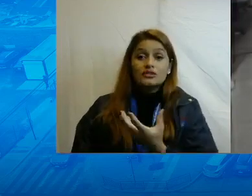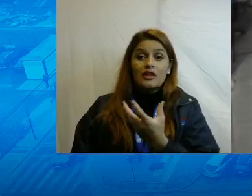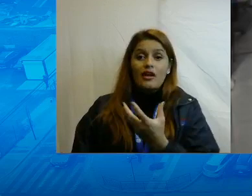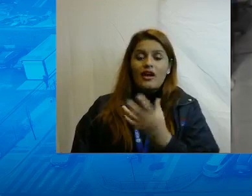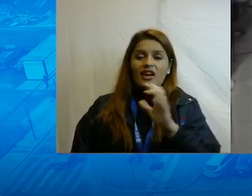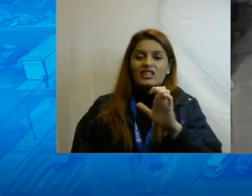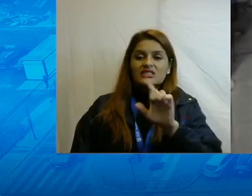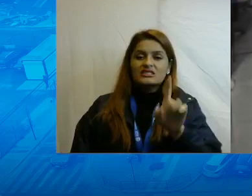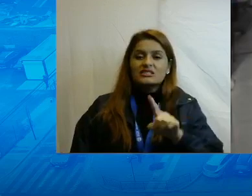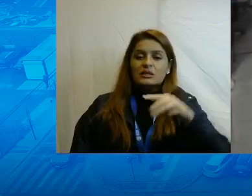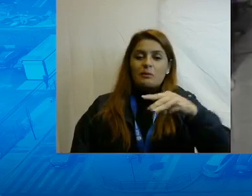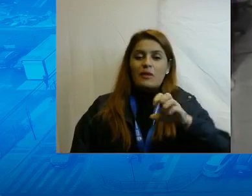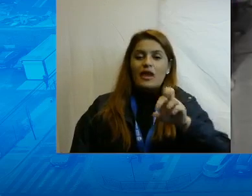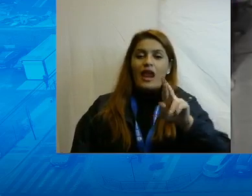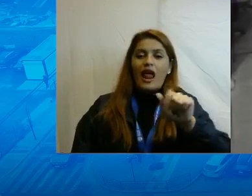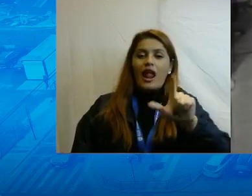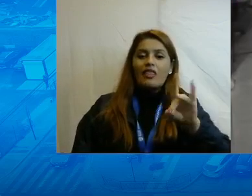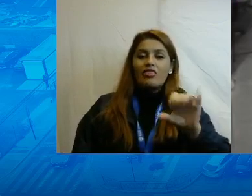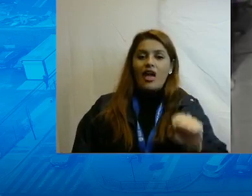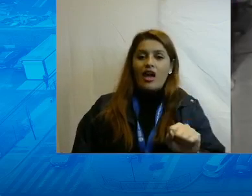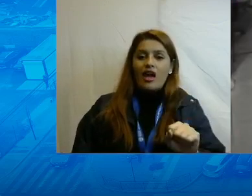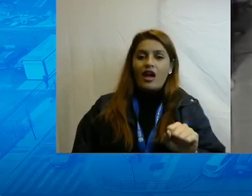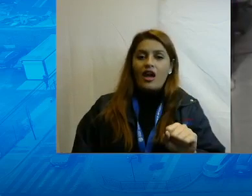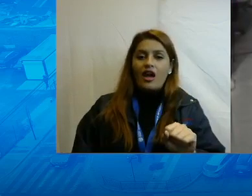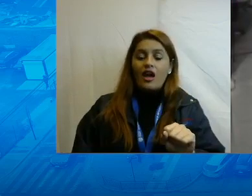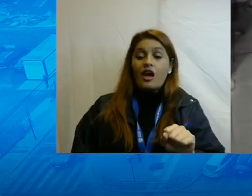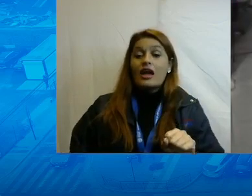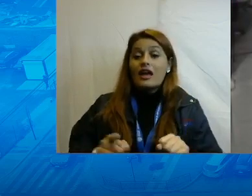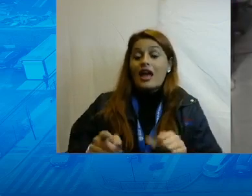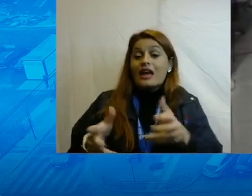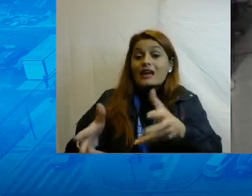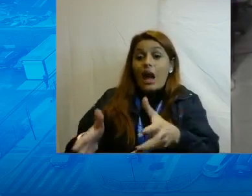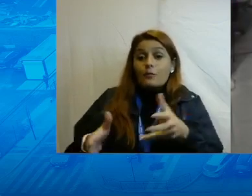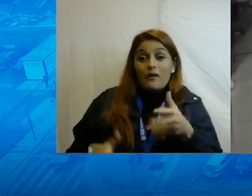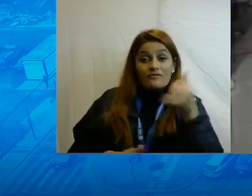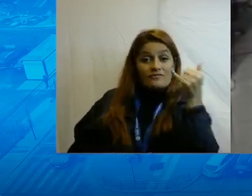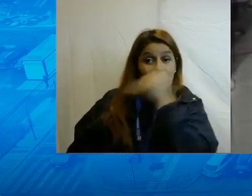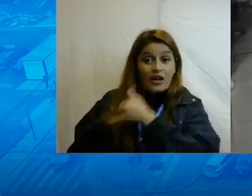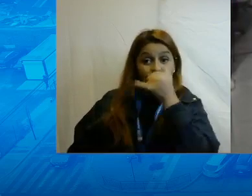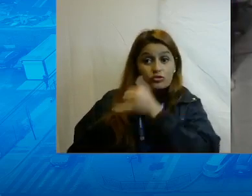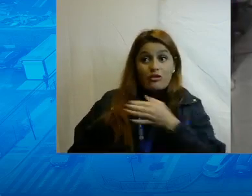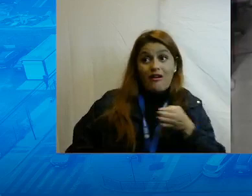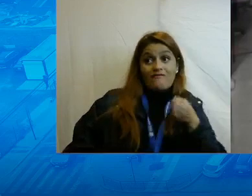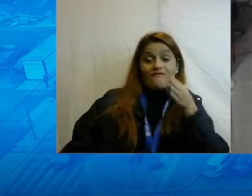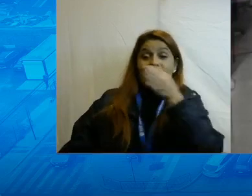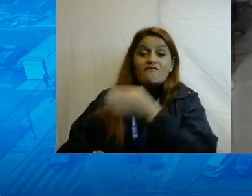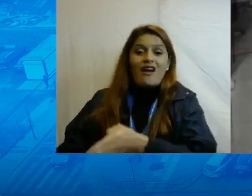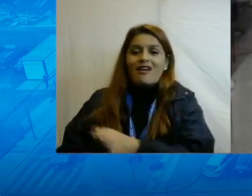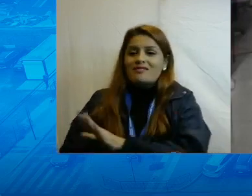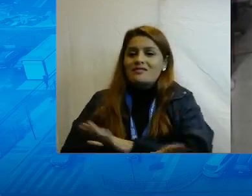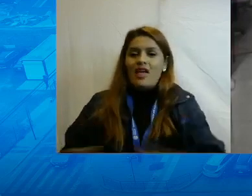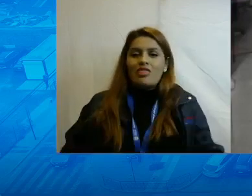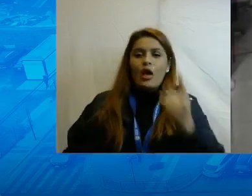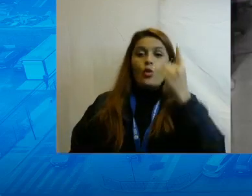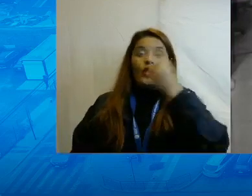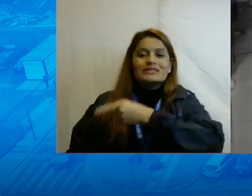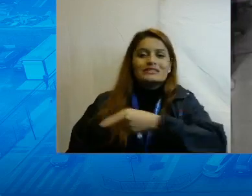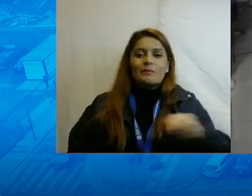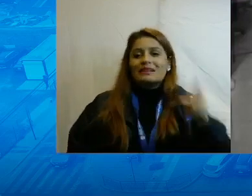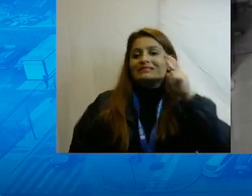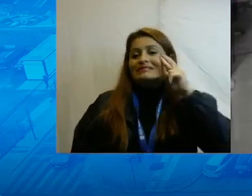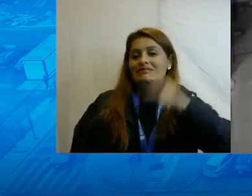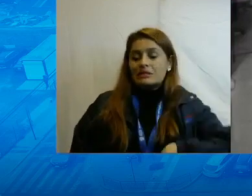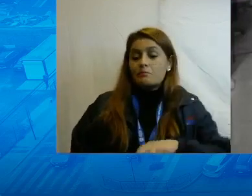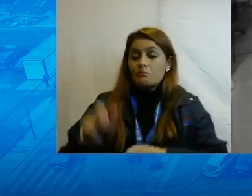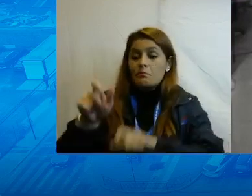de retiro de basura, dice, no ha pasado desde hace una semana atrás, provocando atochamiento de basura en los hogares y donde los vecinos sacan